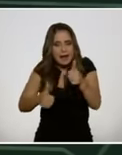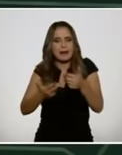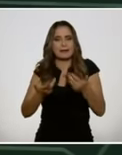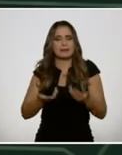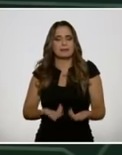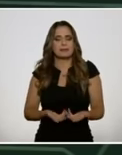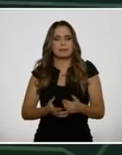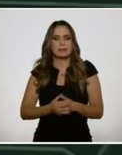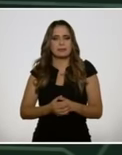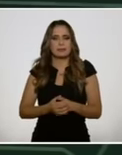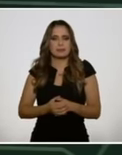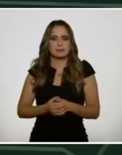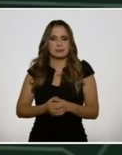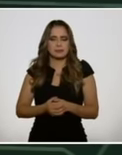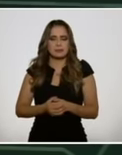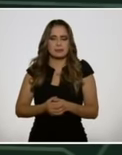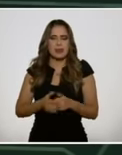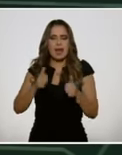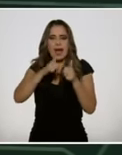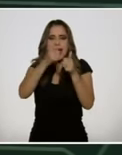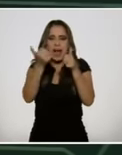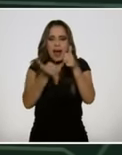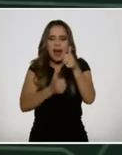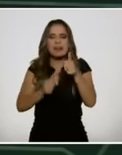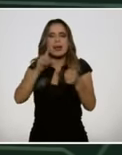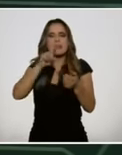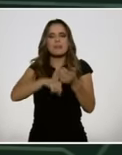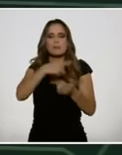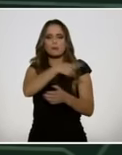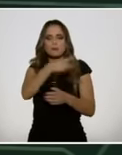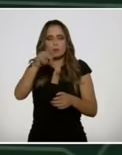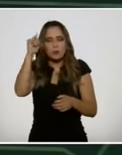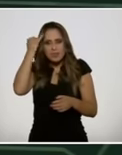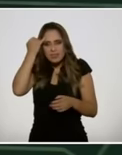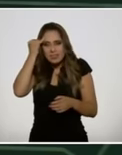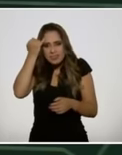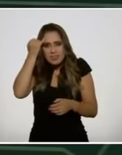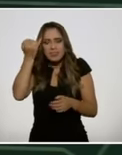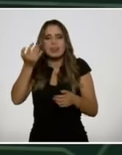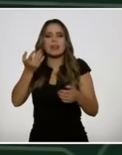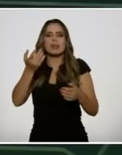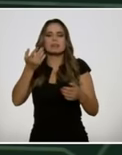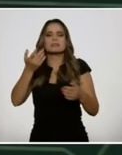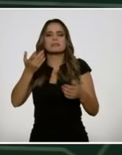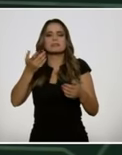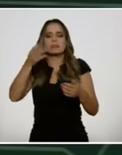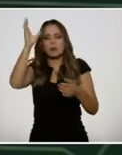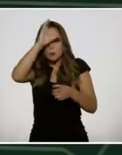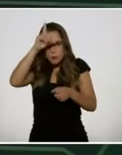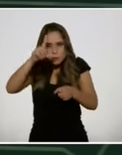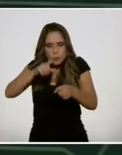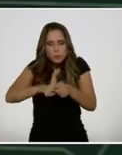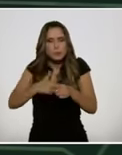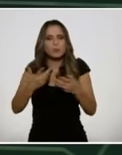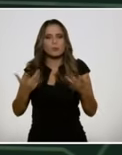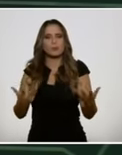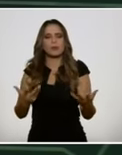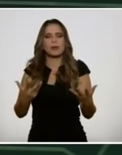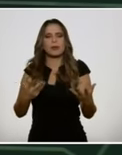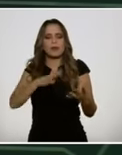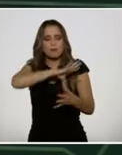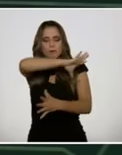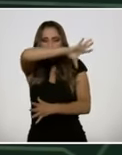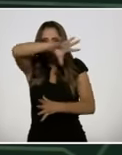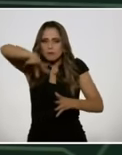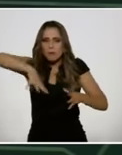recuperación del arte autóctono, de las tradiciones folclóricas, de la riqueza